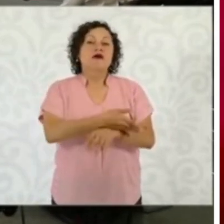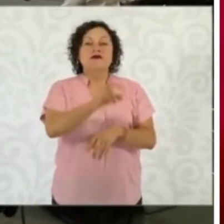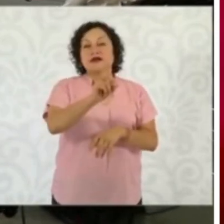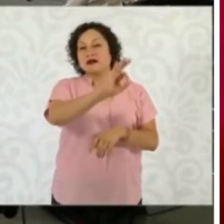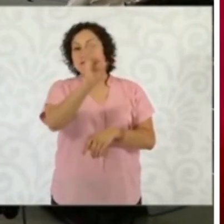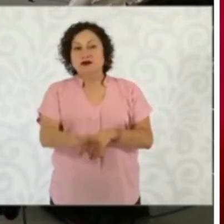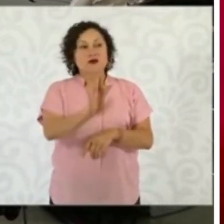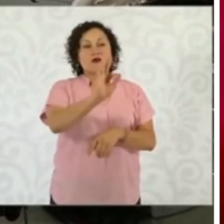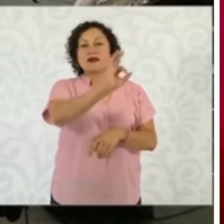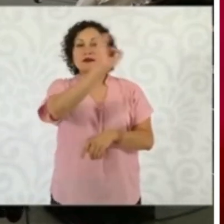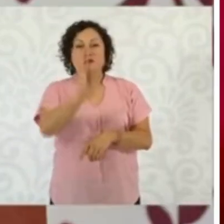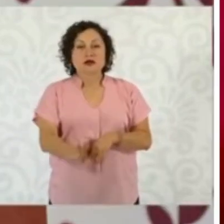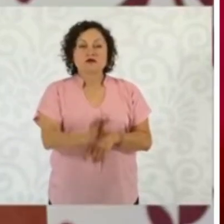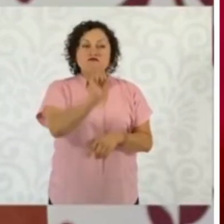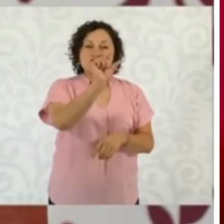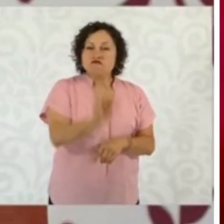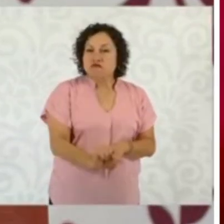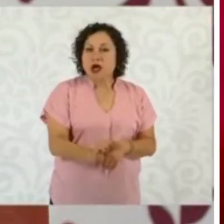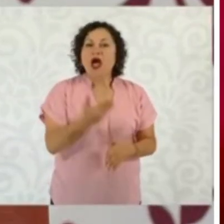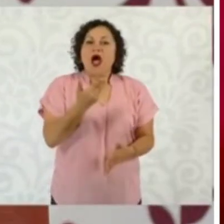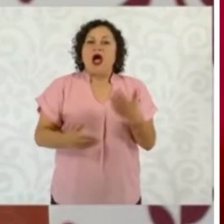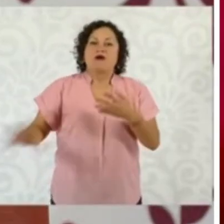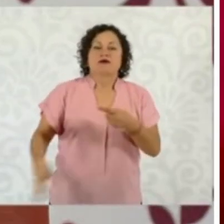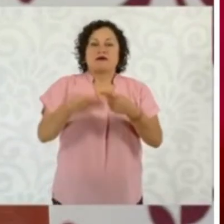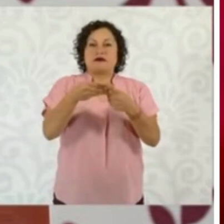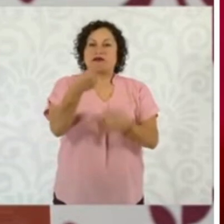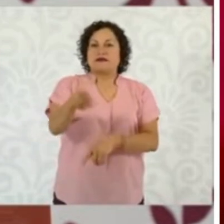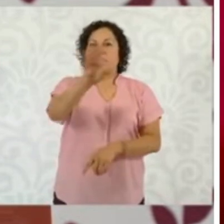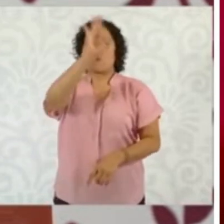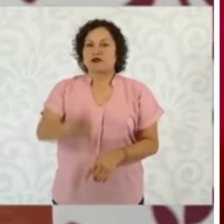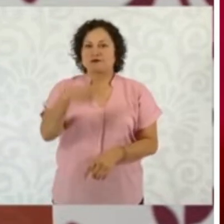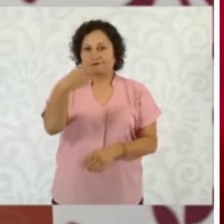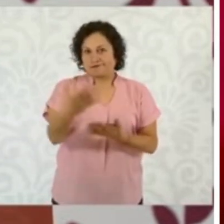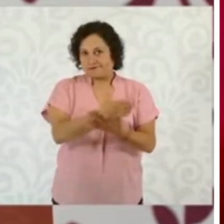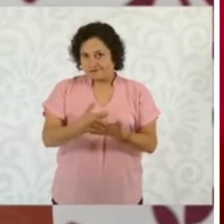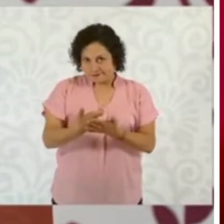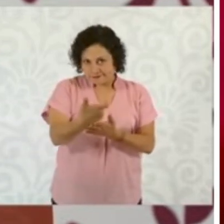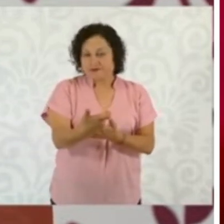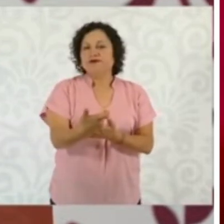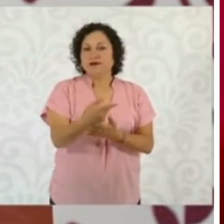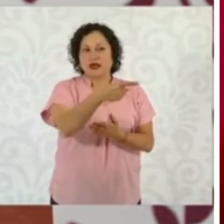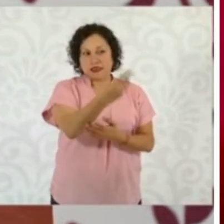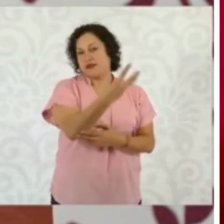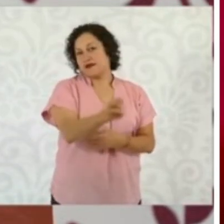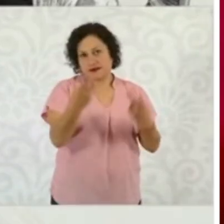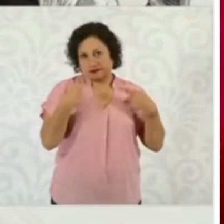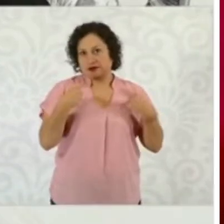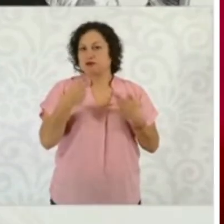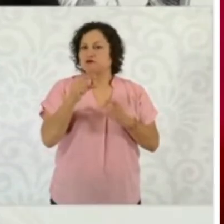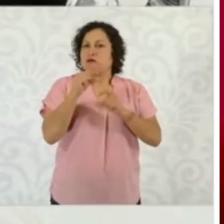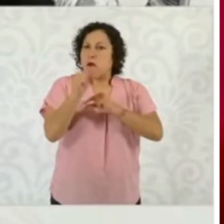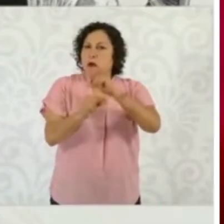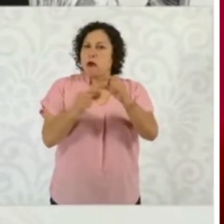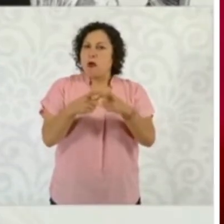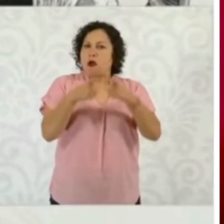o del 40%, sino del 100% de su último salario. Es un número que apenas va a empezar a crecer, pero es una de las reformas que piensa